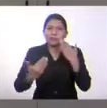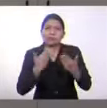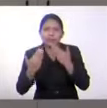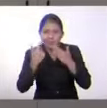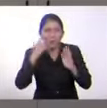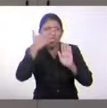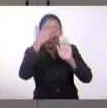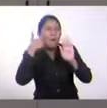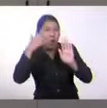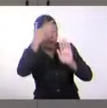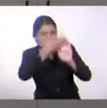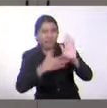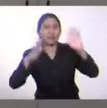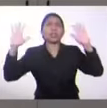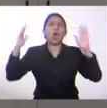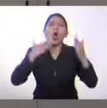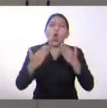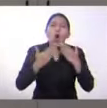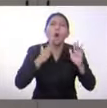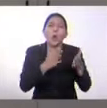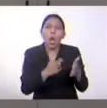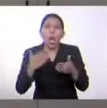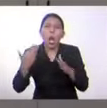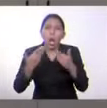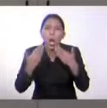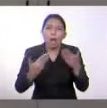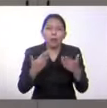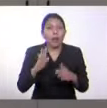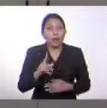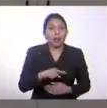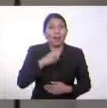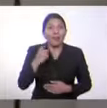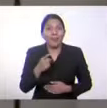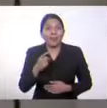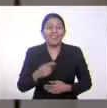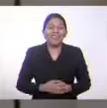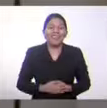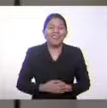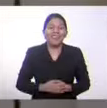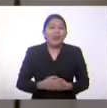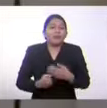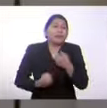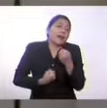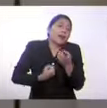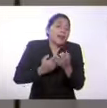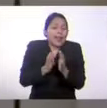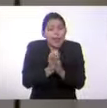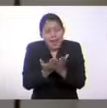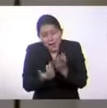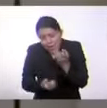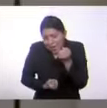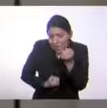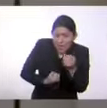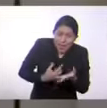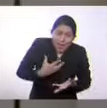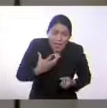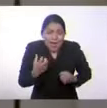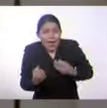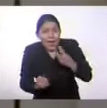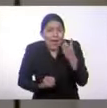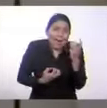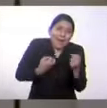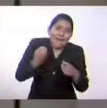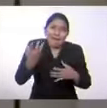revolución. El segundo es una narración literaria, en la cual se han utilizado recursos